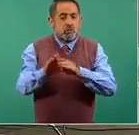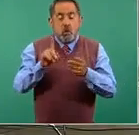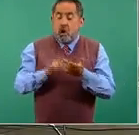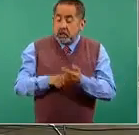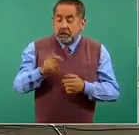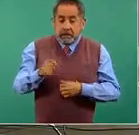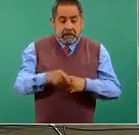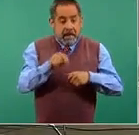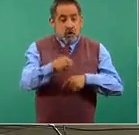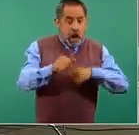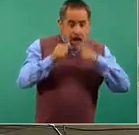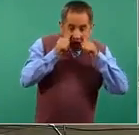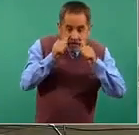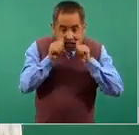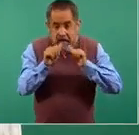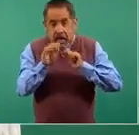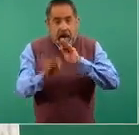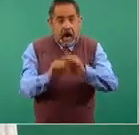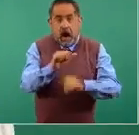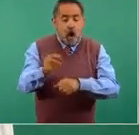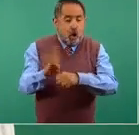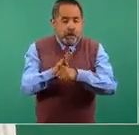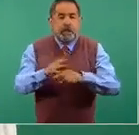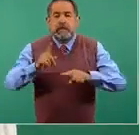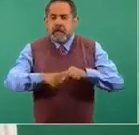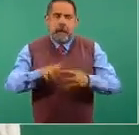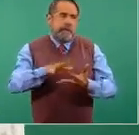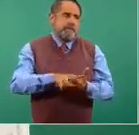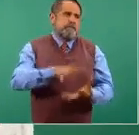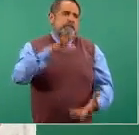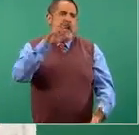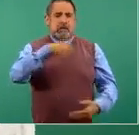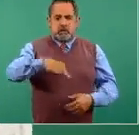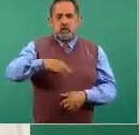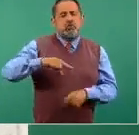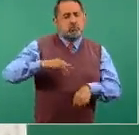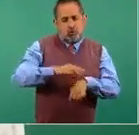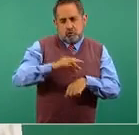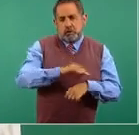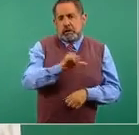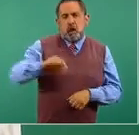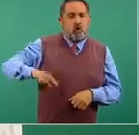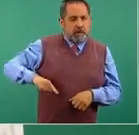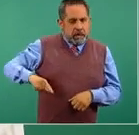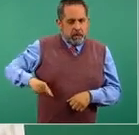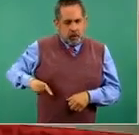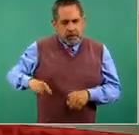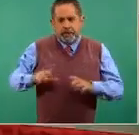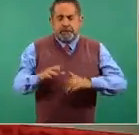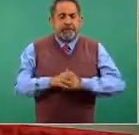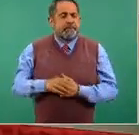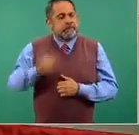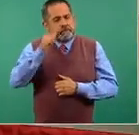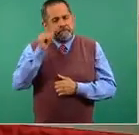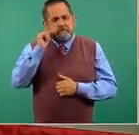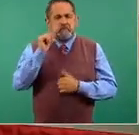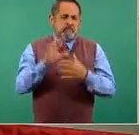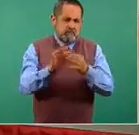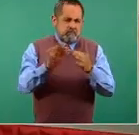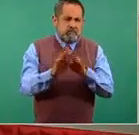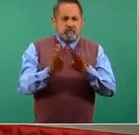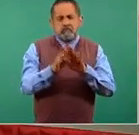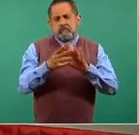deliberadamente atendieron COVID en el sector público es mucho más grande que en el sector privado. Ayer mencionábamos corporaciones